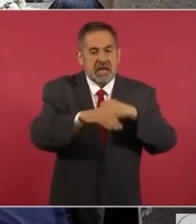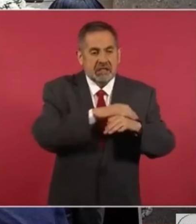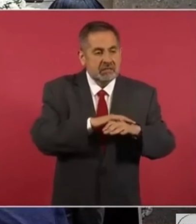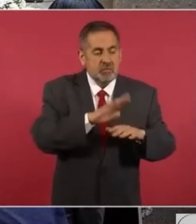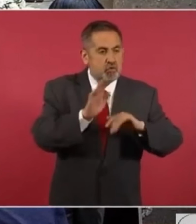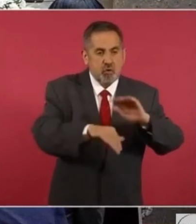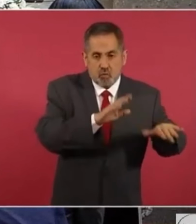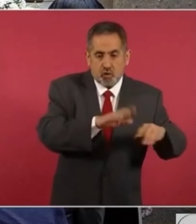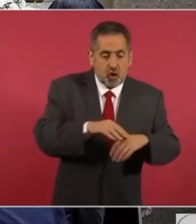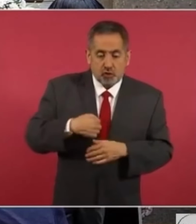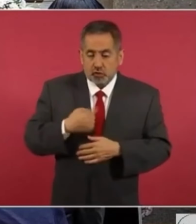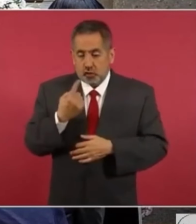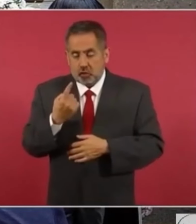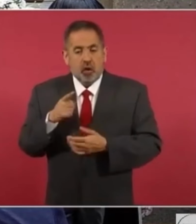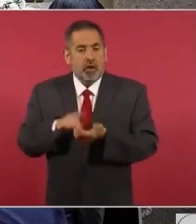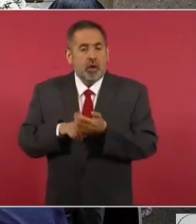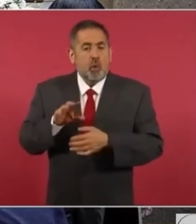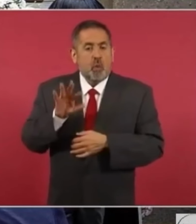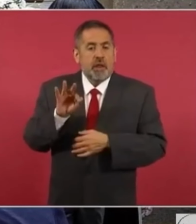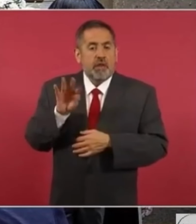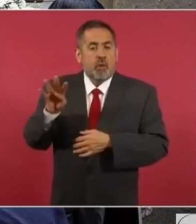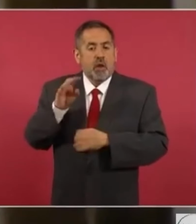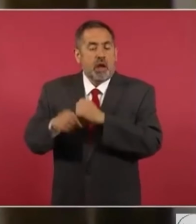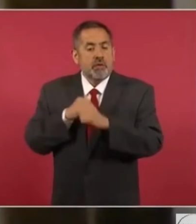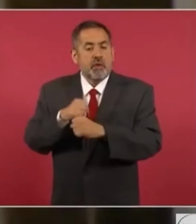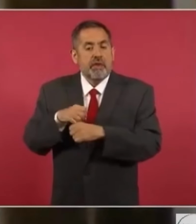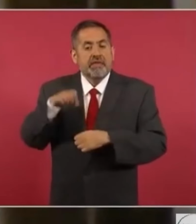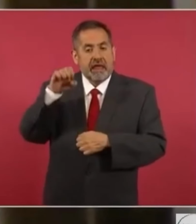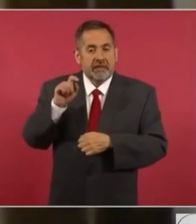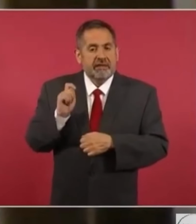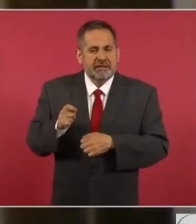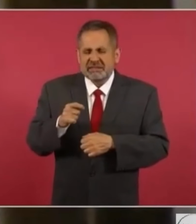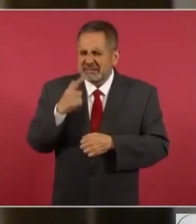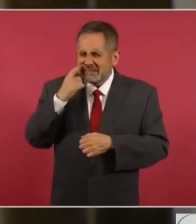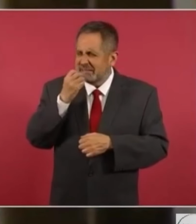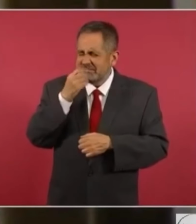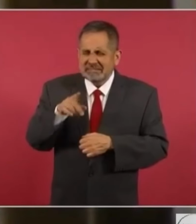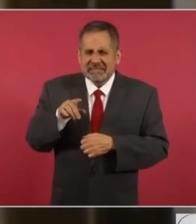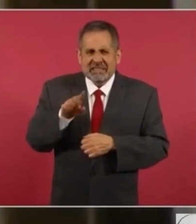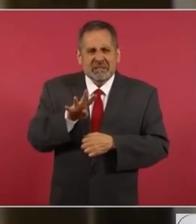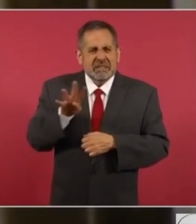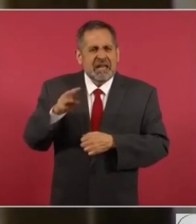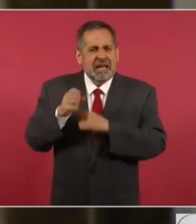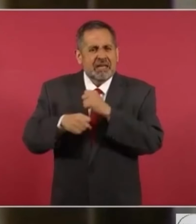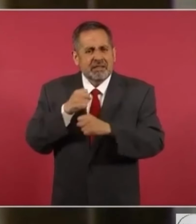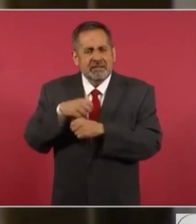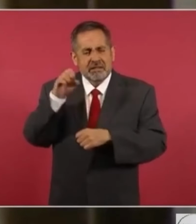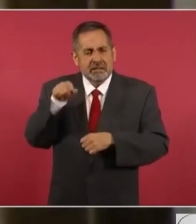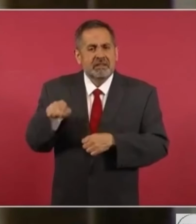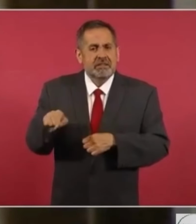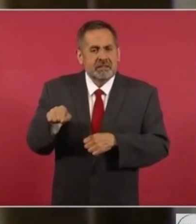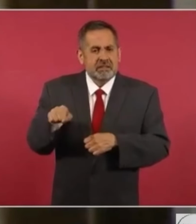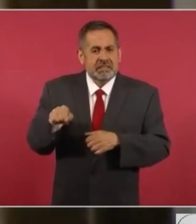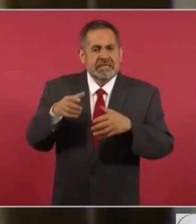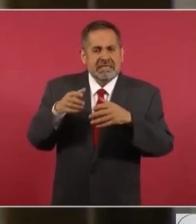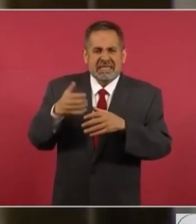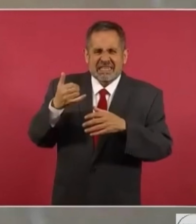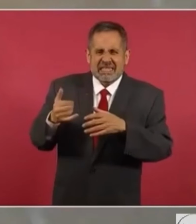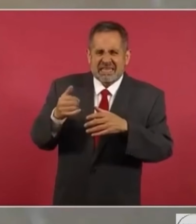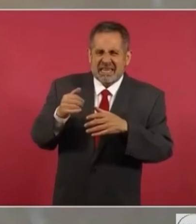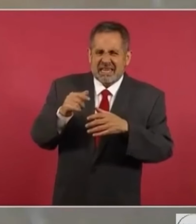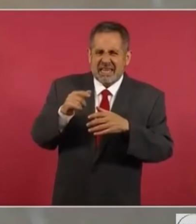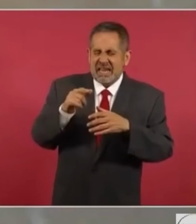propiedad. De 44 años de edad, y este es un dato muy interesante, y labrador, dice, este